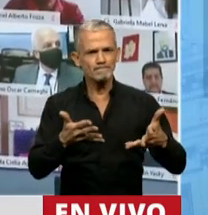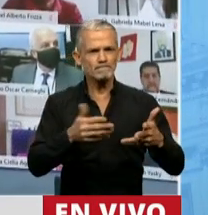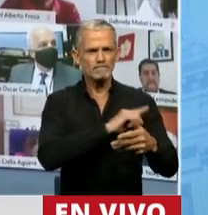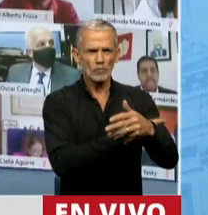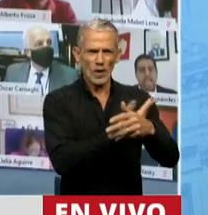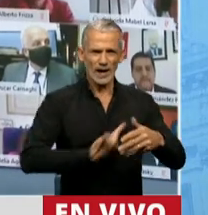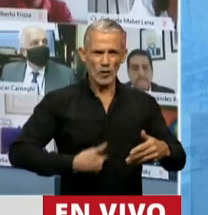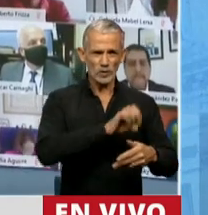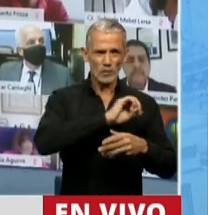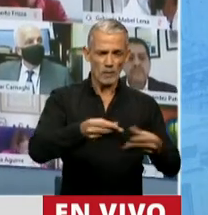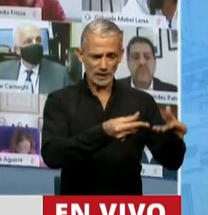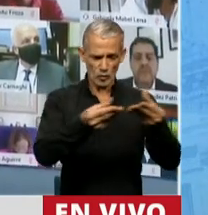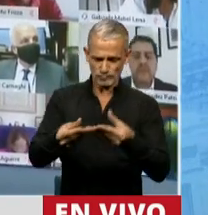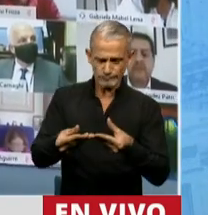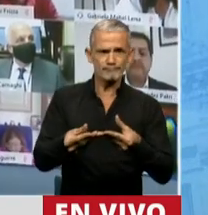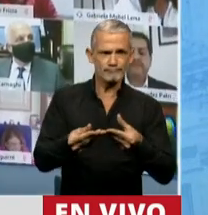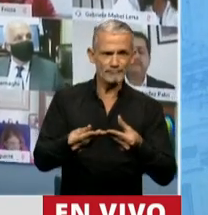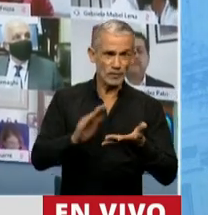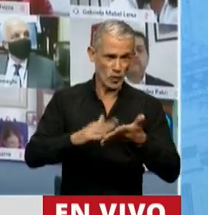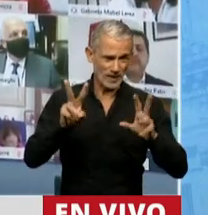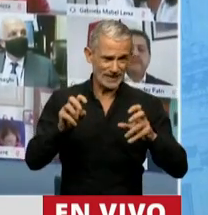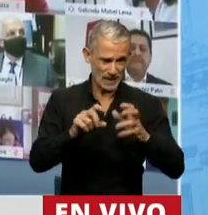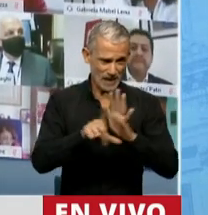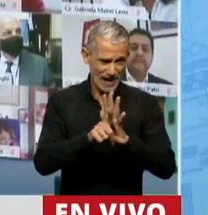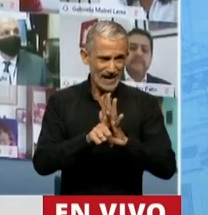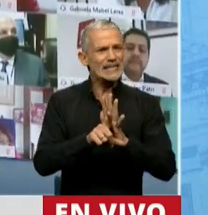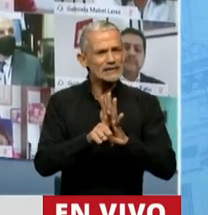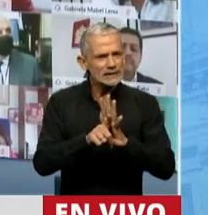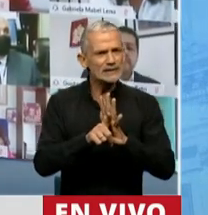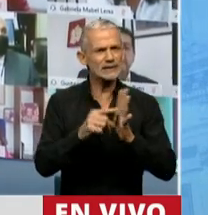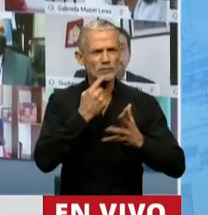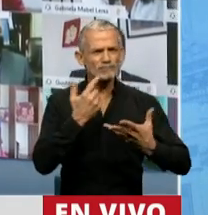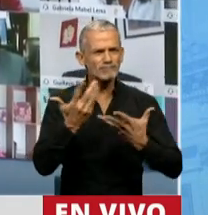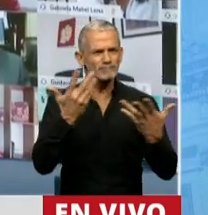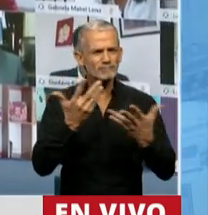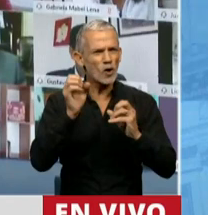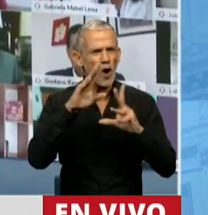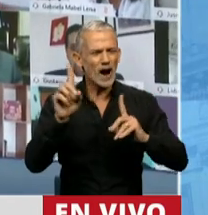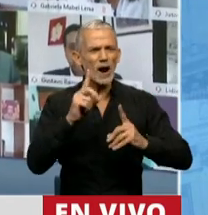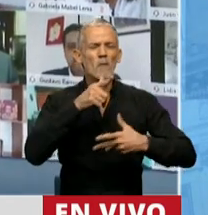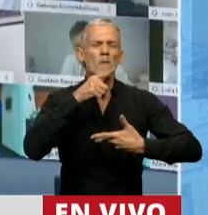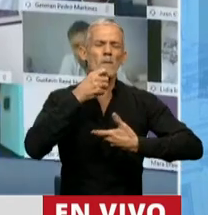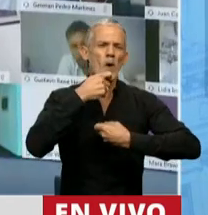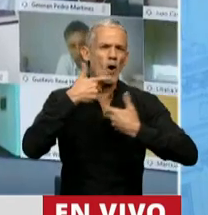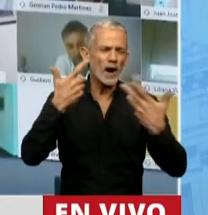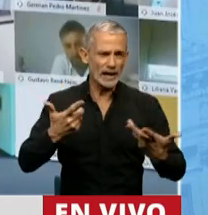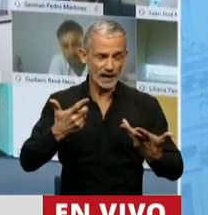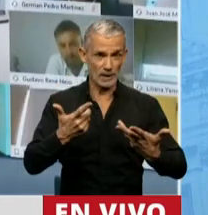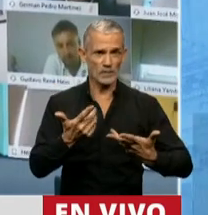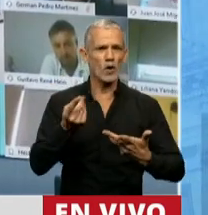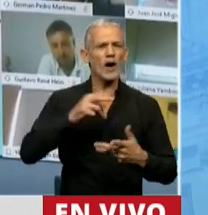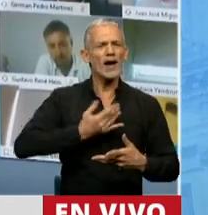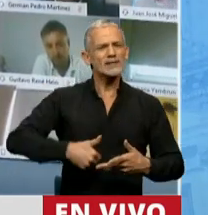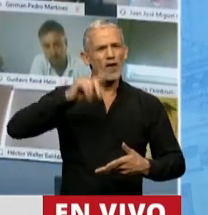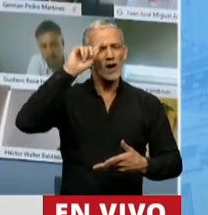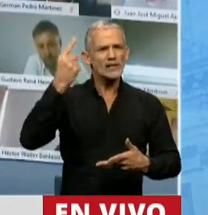Poder Ejecutivo para la consideración de este tema, sobre la base del supuesto de que el